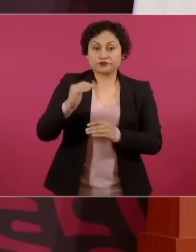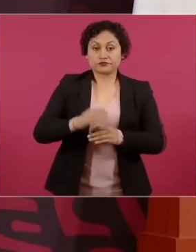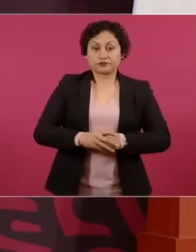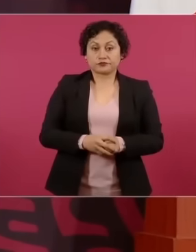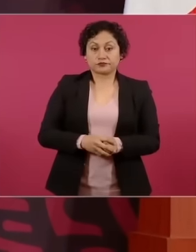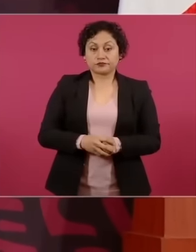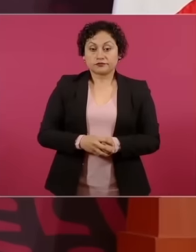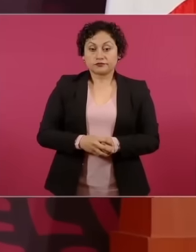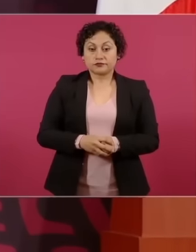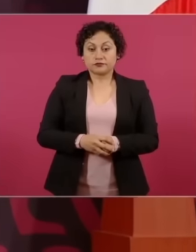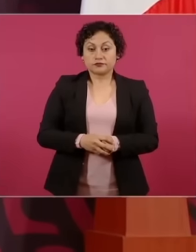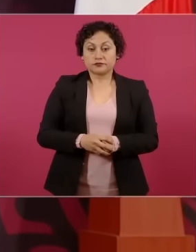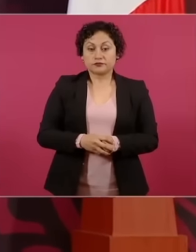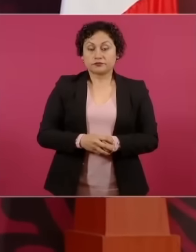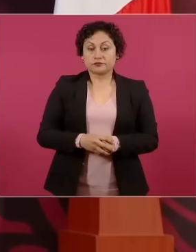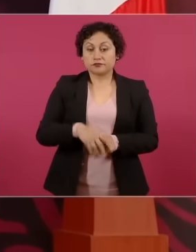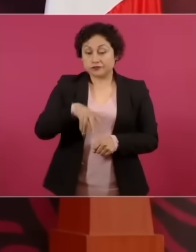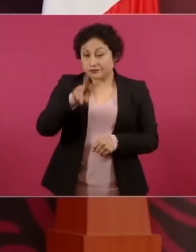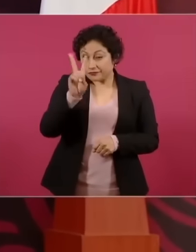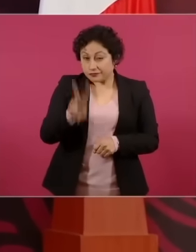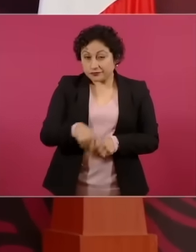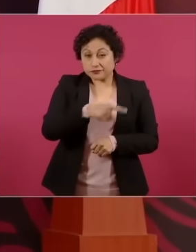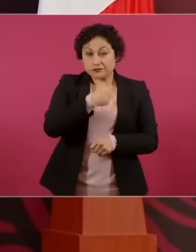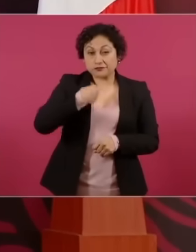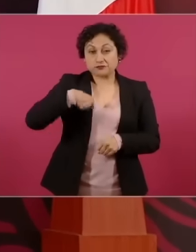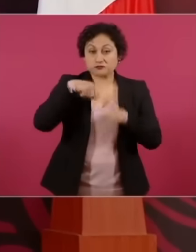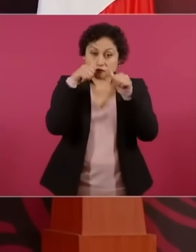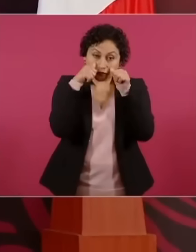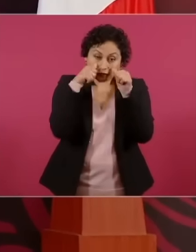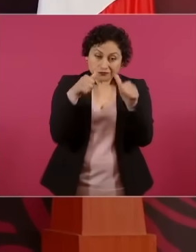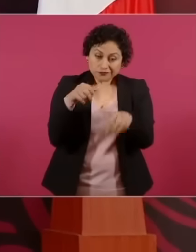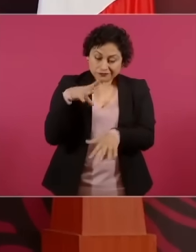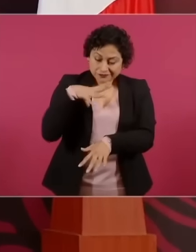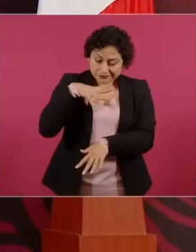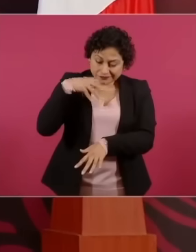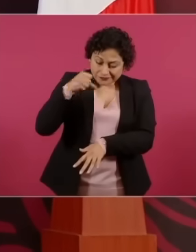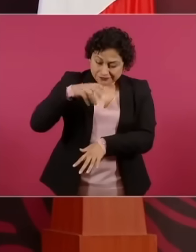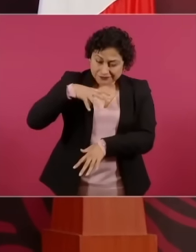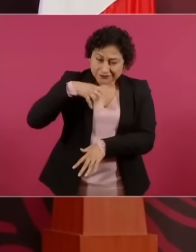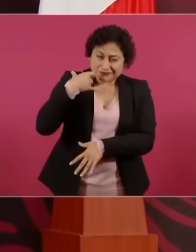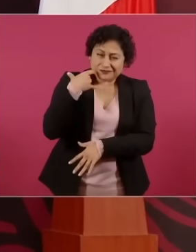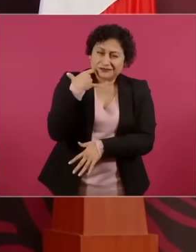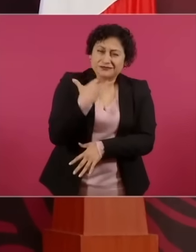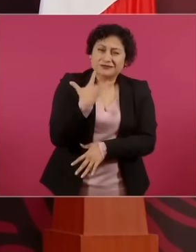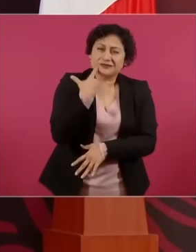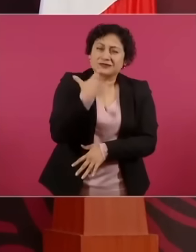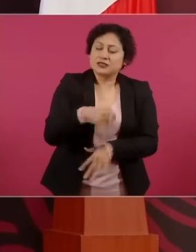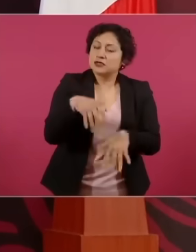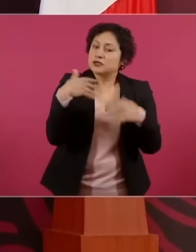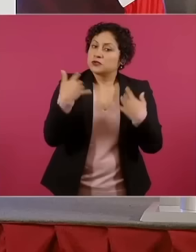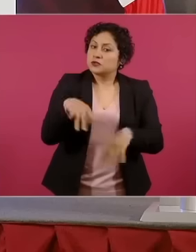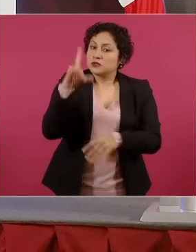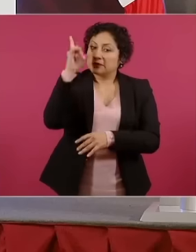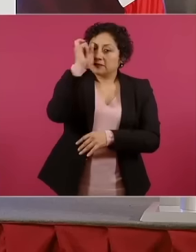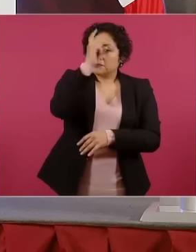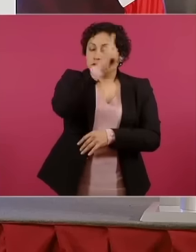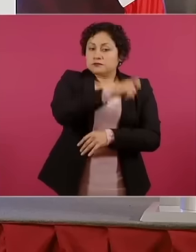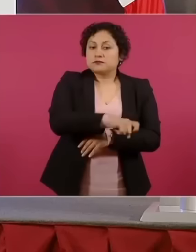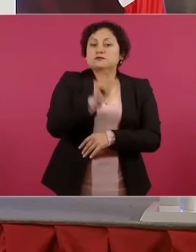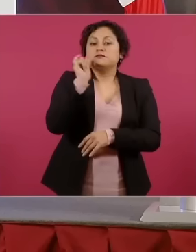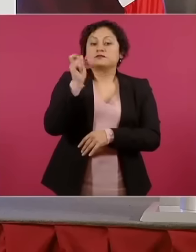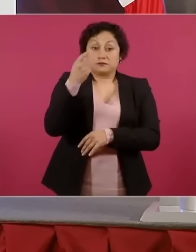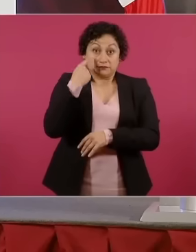muchísimo. Pues aquí está prácticamente se mantuvo